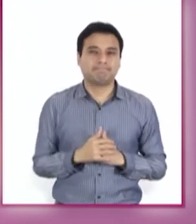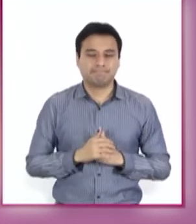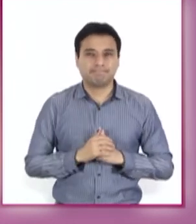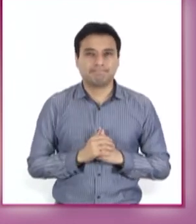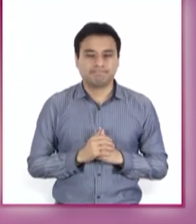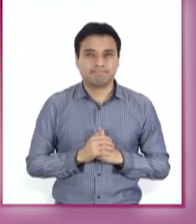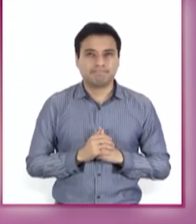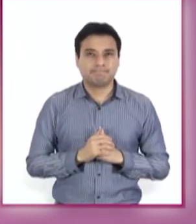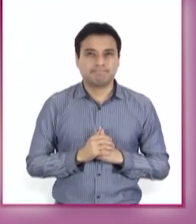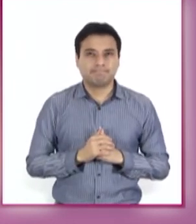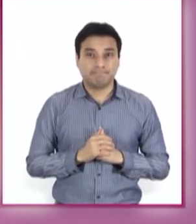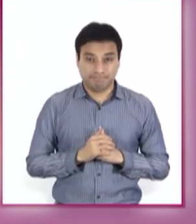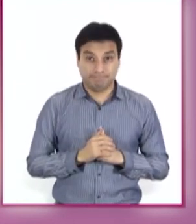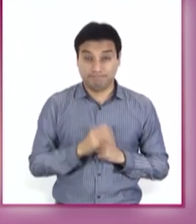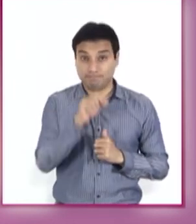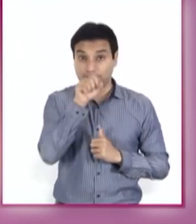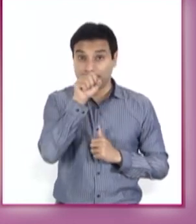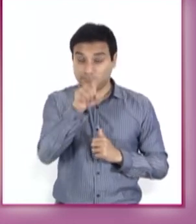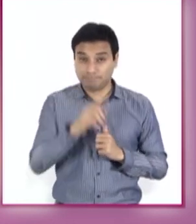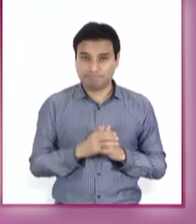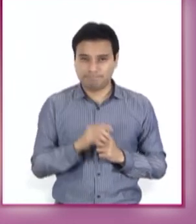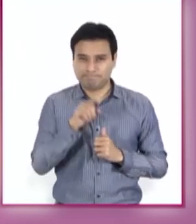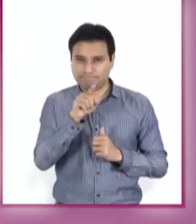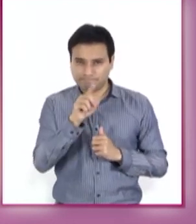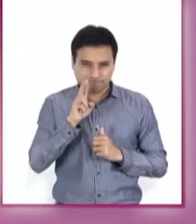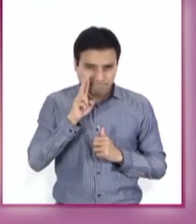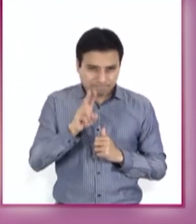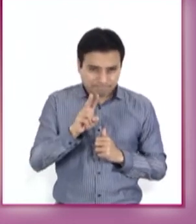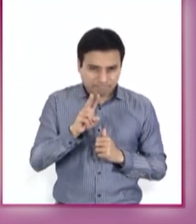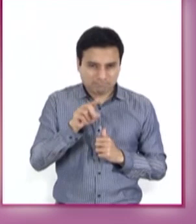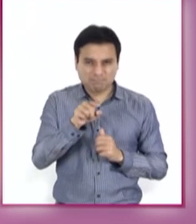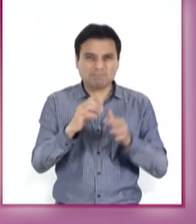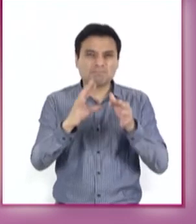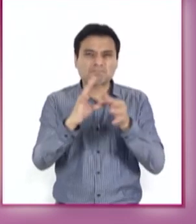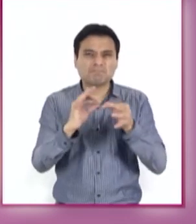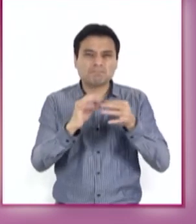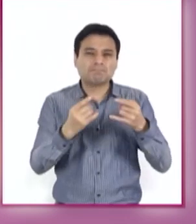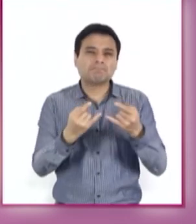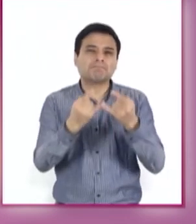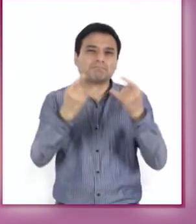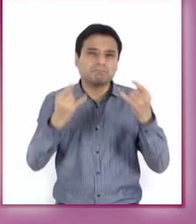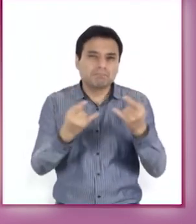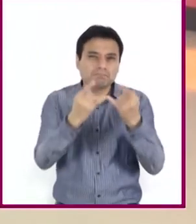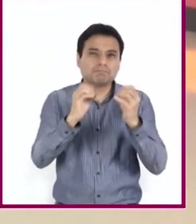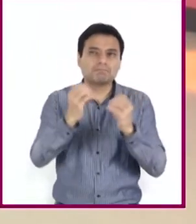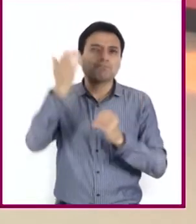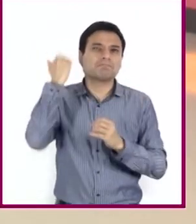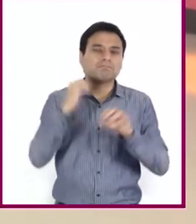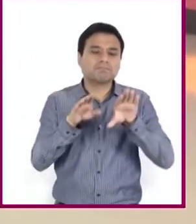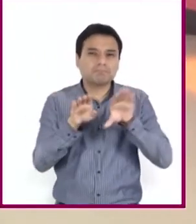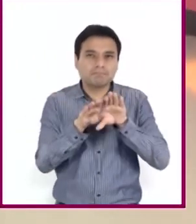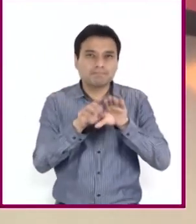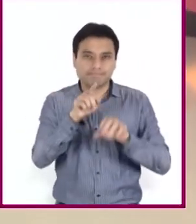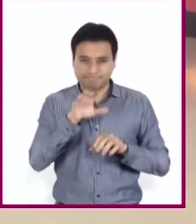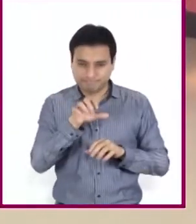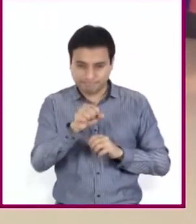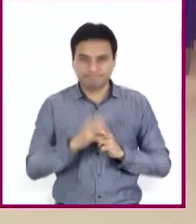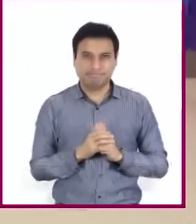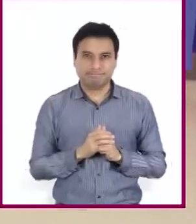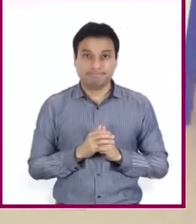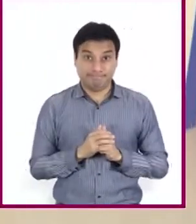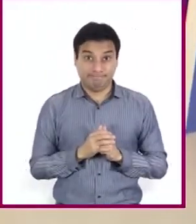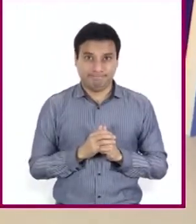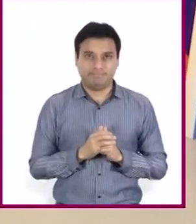principal, reconocer los antecedentes o anécdotas. Espero que en casa con